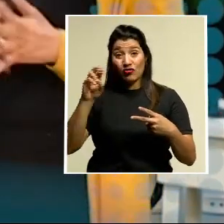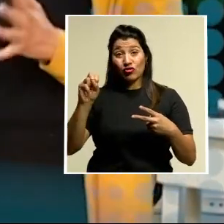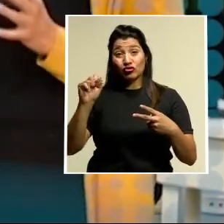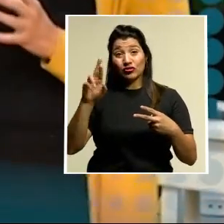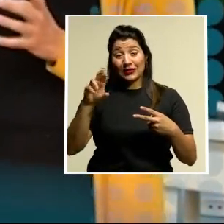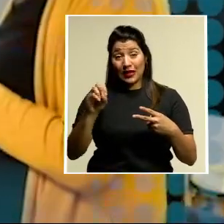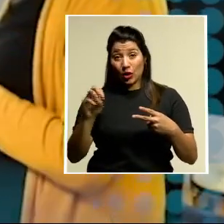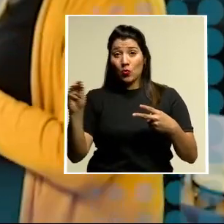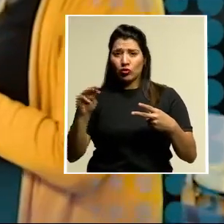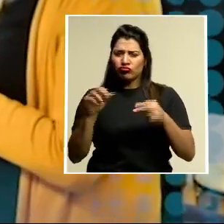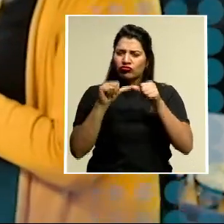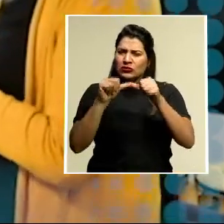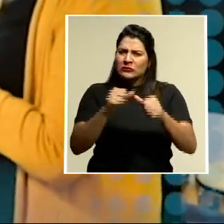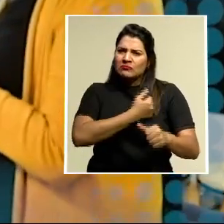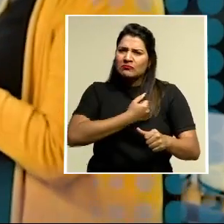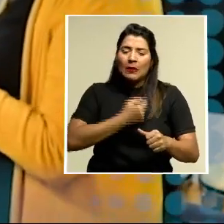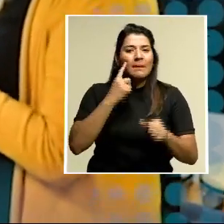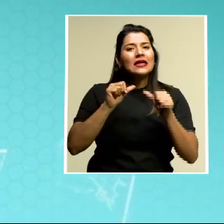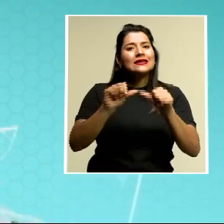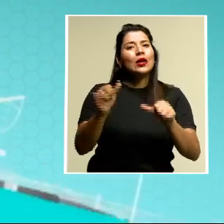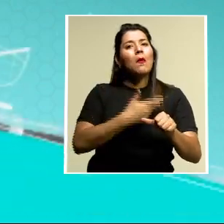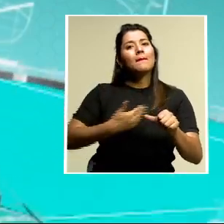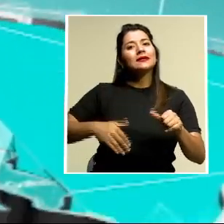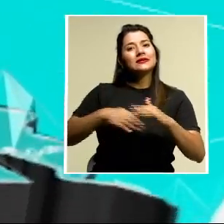seguir en el poder en Nicaragua.